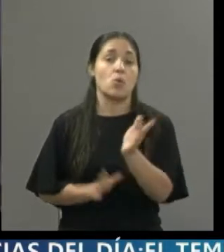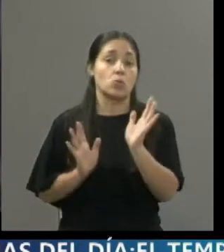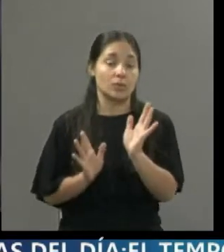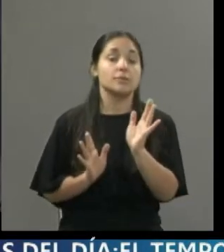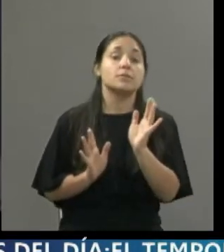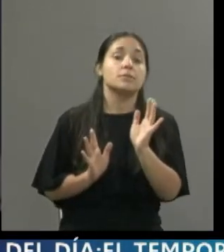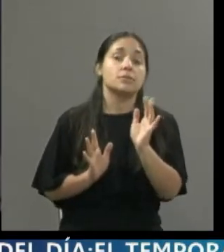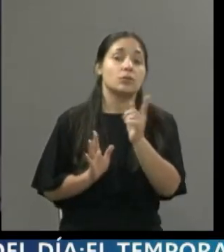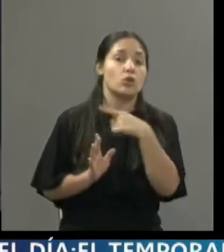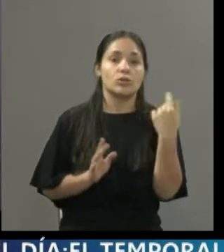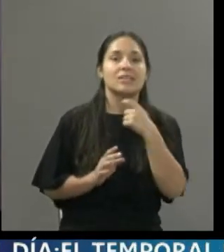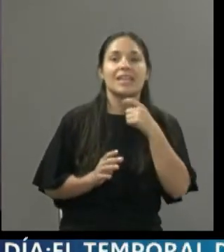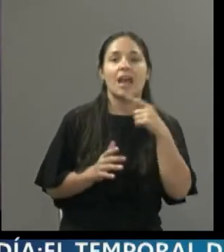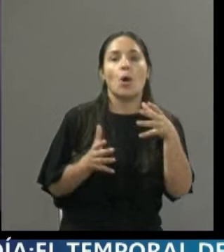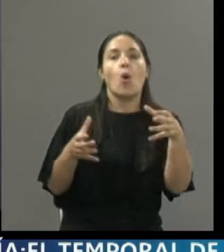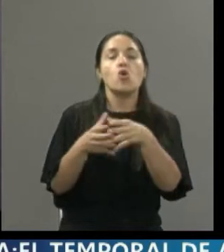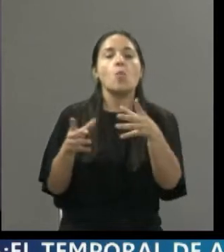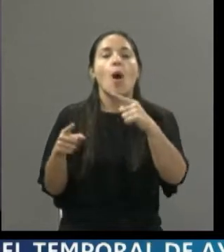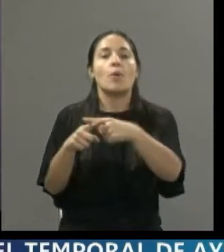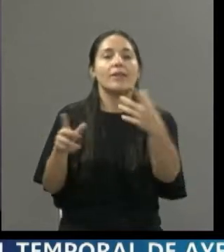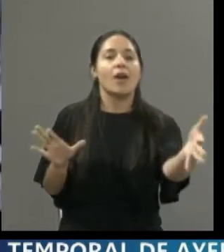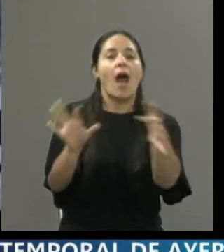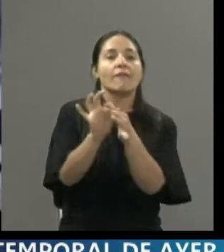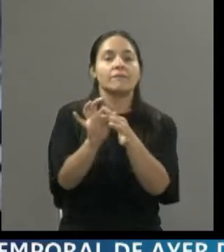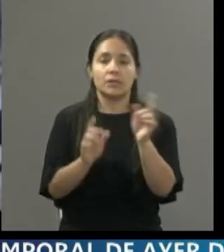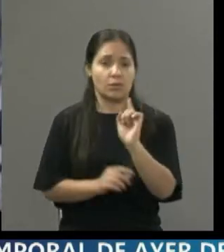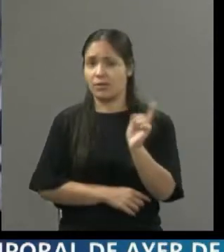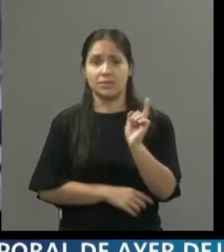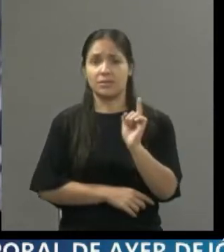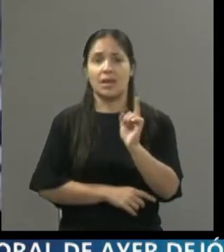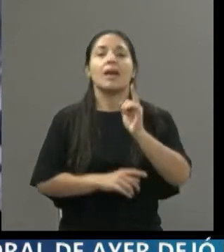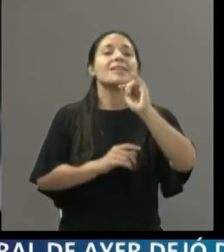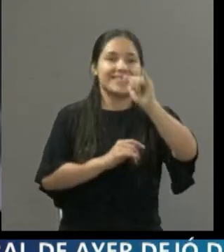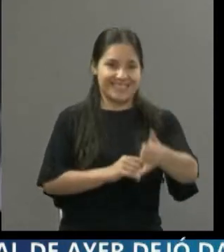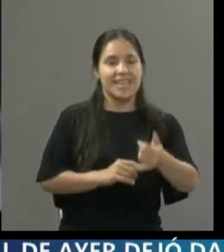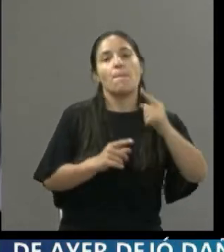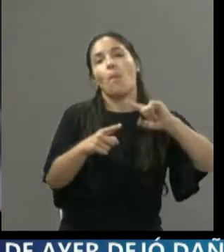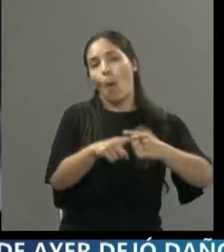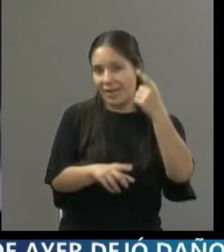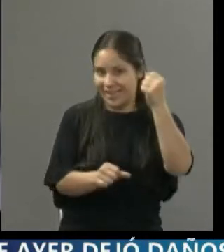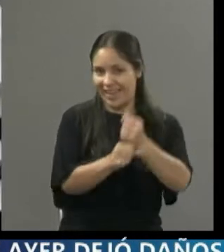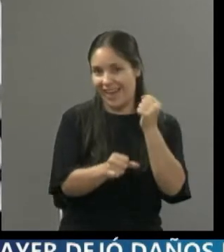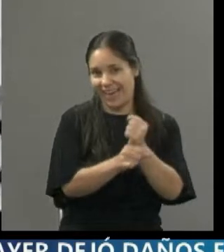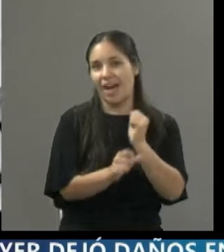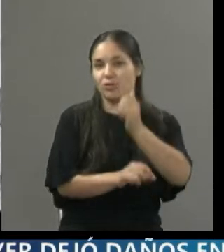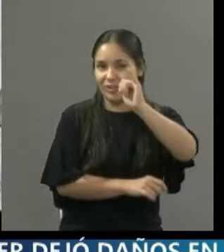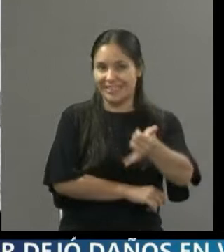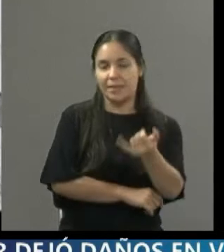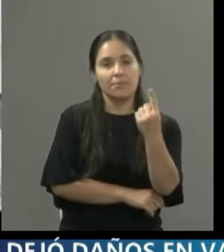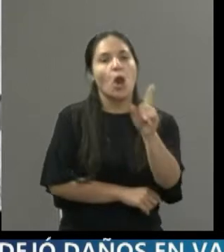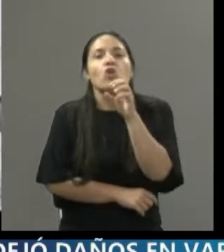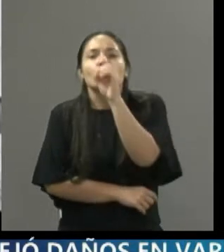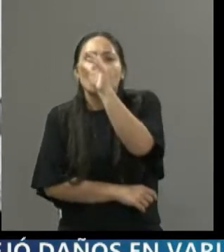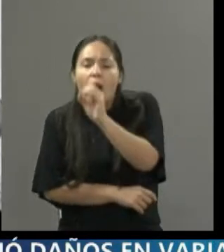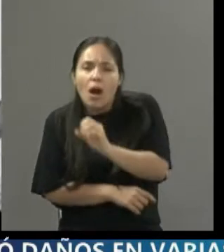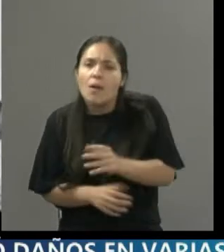mantenernos apartidarios, más no apolíticos, ¿no? Somos una organización política, pero no respondemos